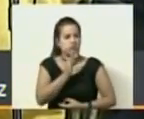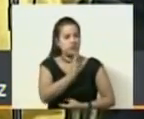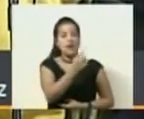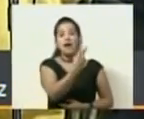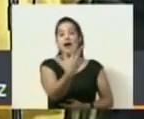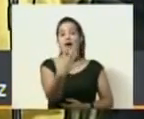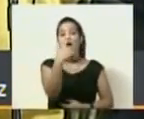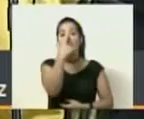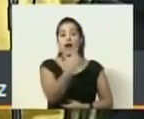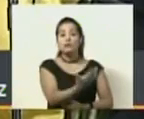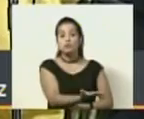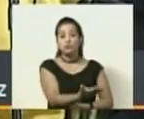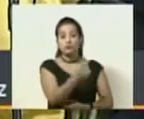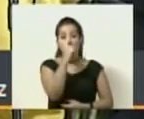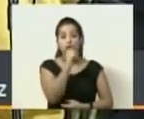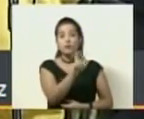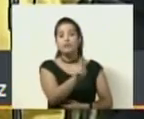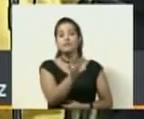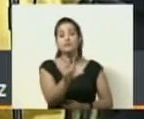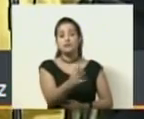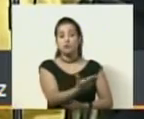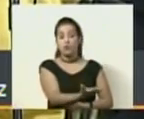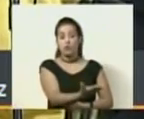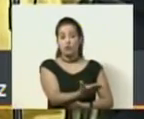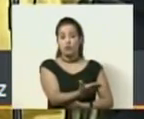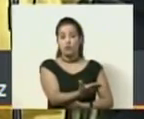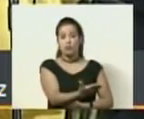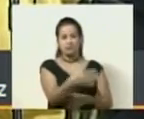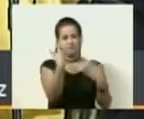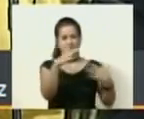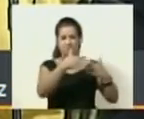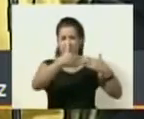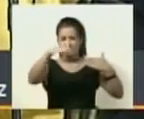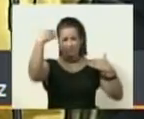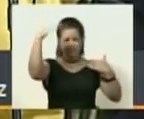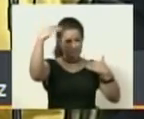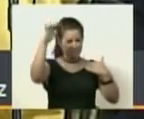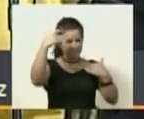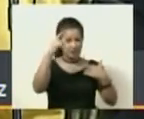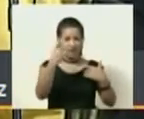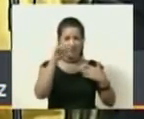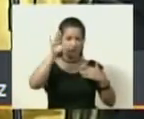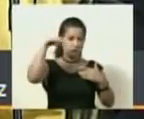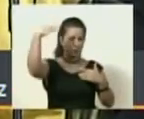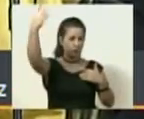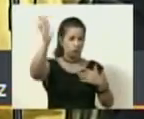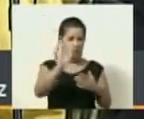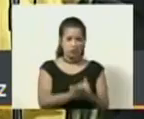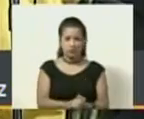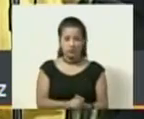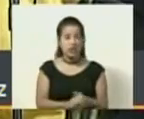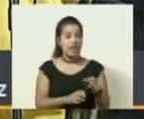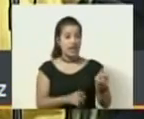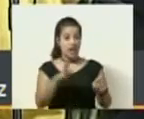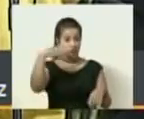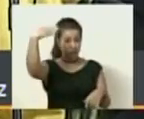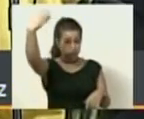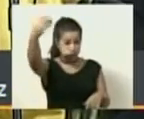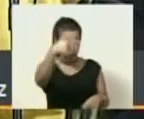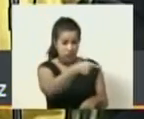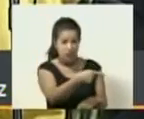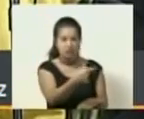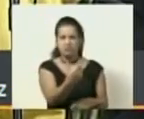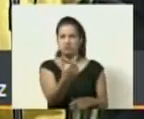25 años. Tiene el mundo por delante. Pedro, dentro de 25 años más, cuando